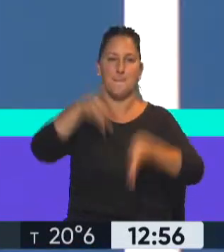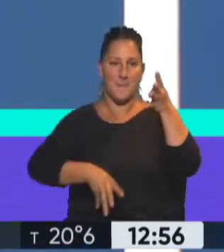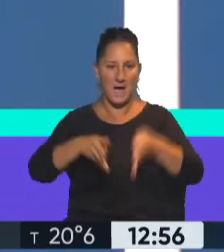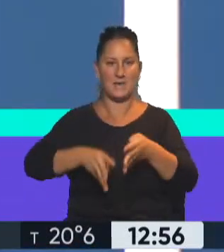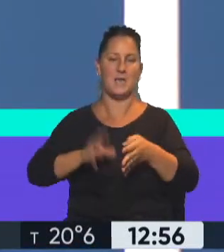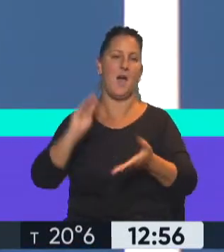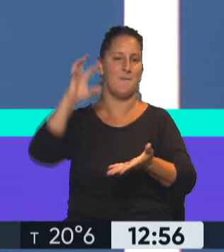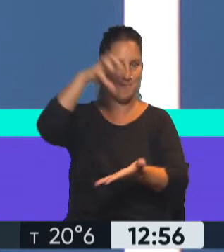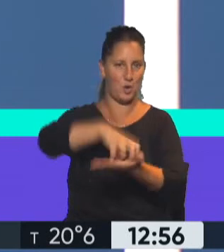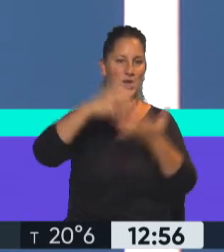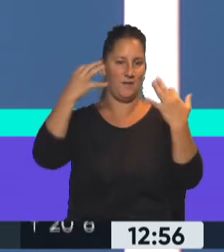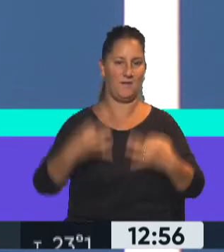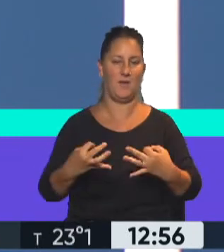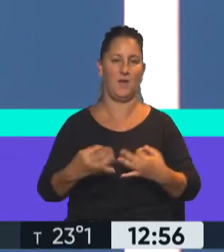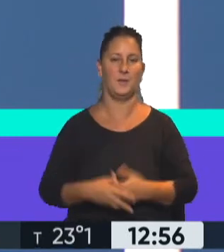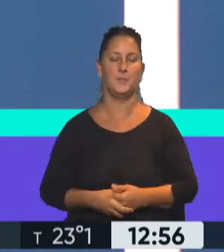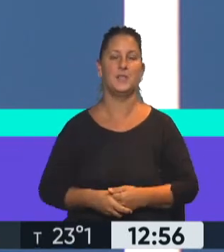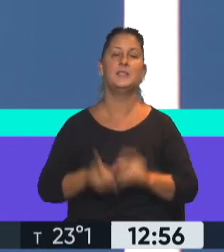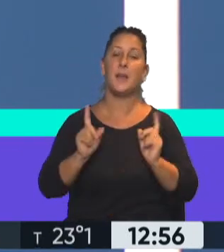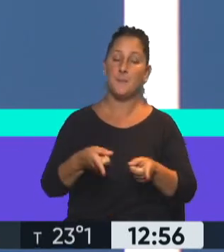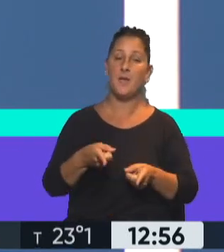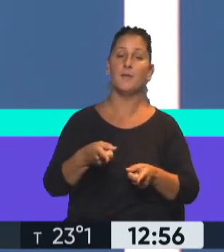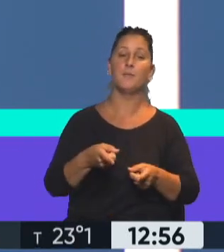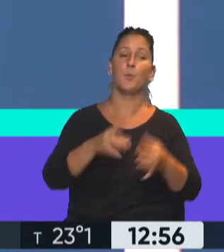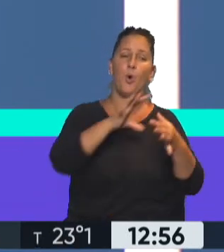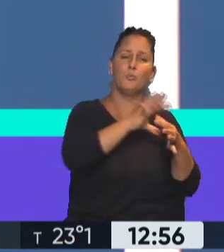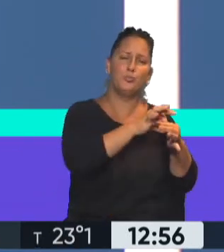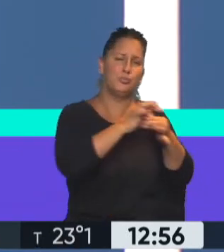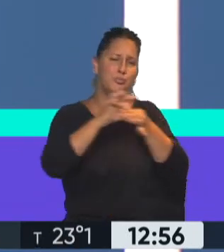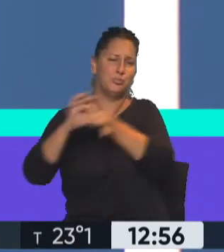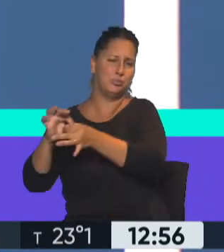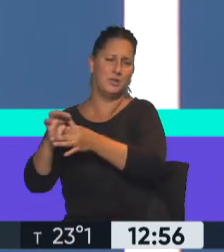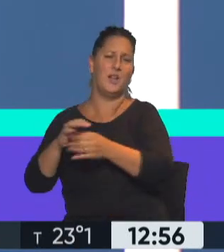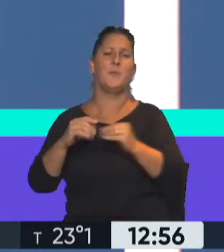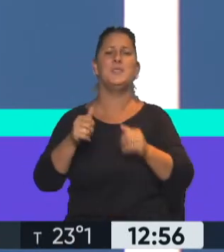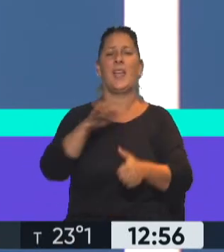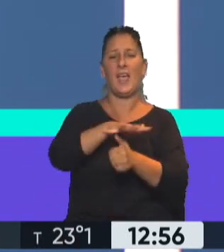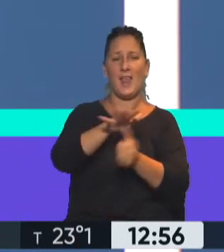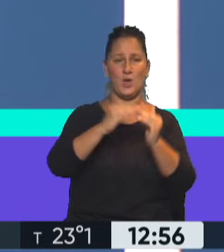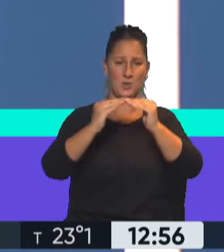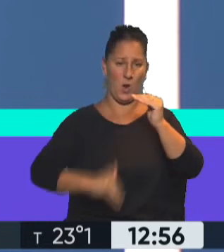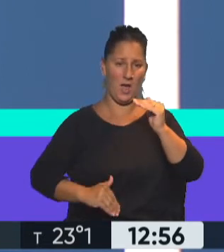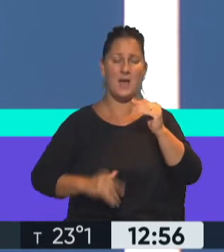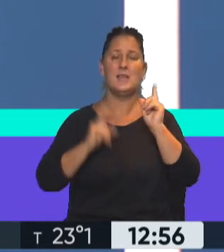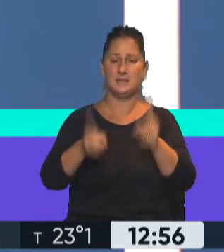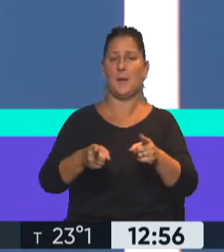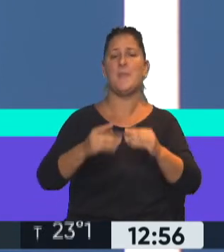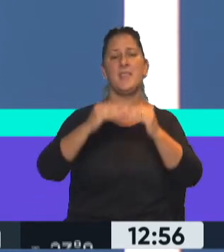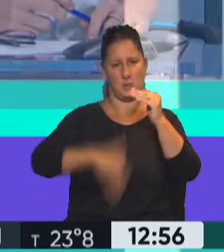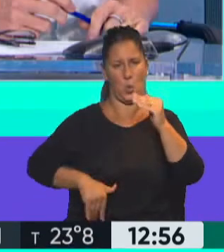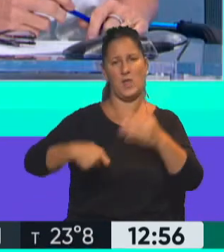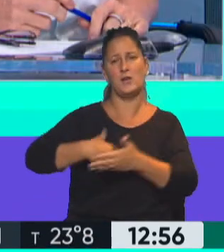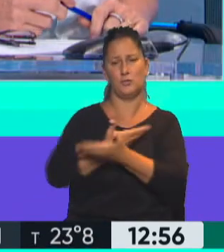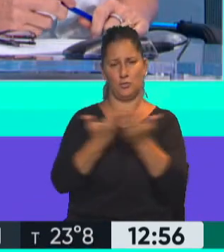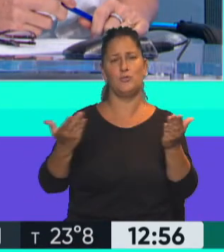están vinculadas porque también es cierto que una cosa lleva a otra no hablábamos de la desigualdad de género pero también es una desigualdad social de